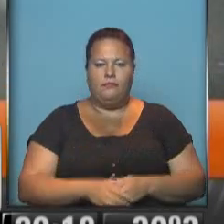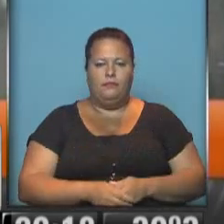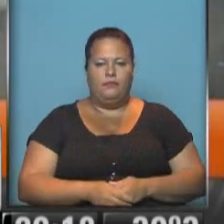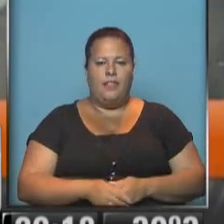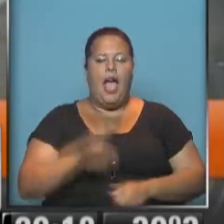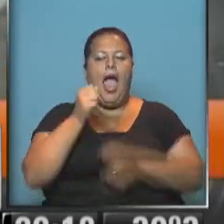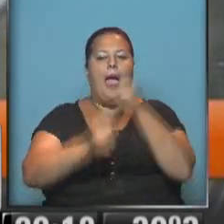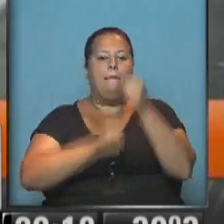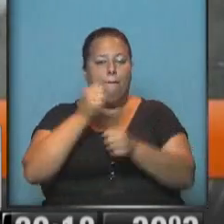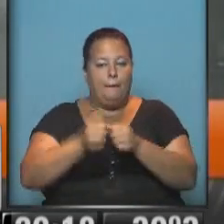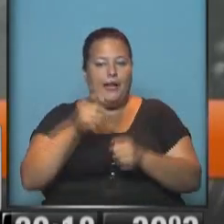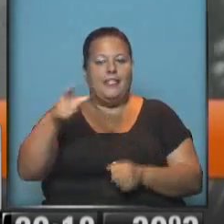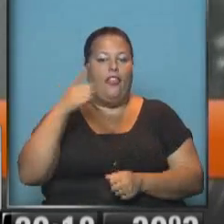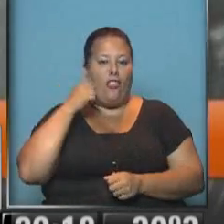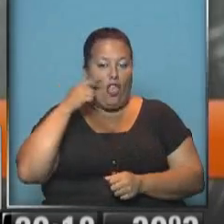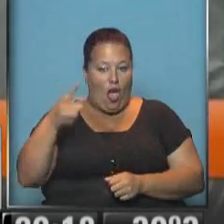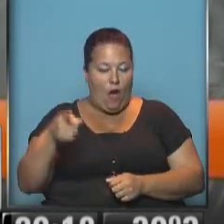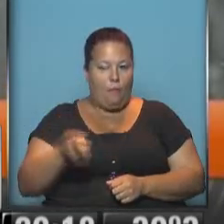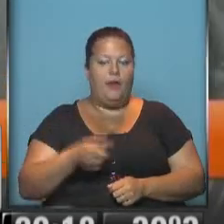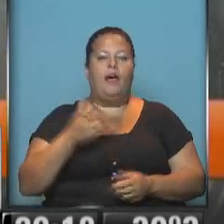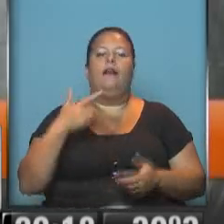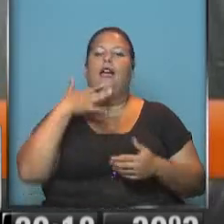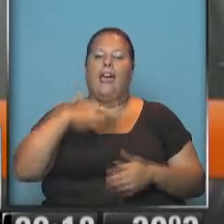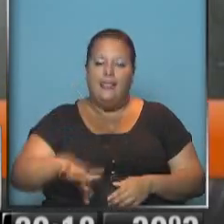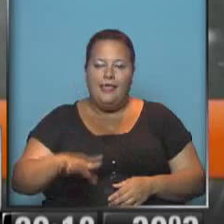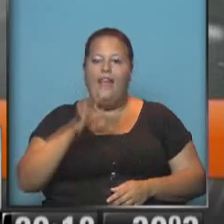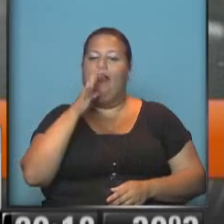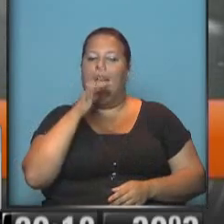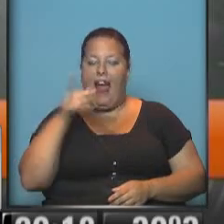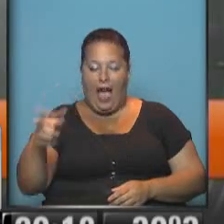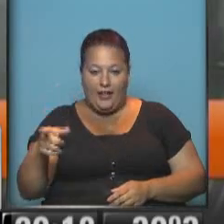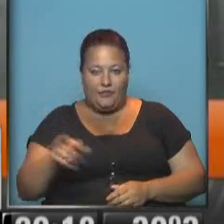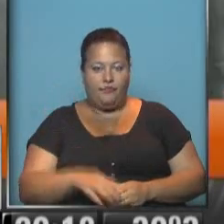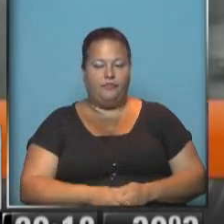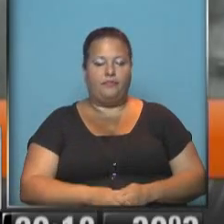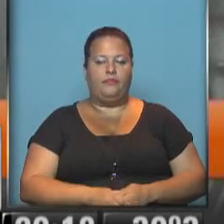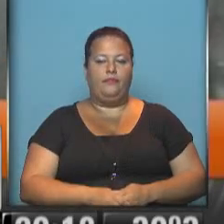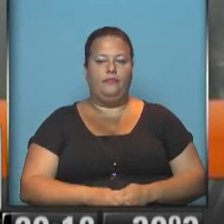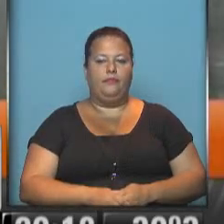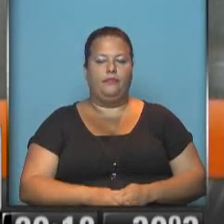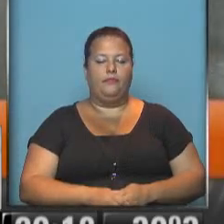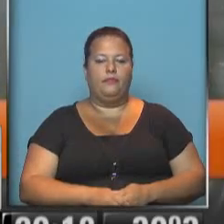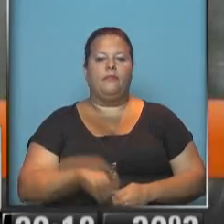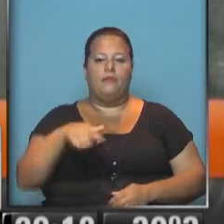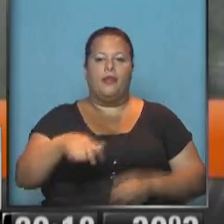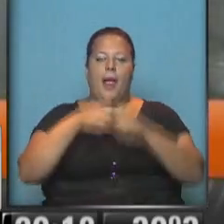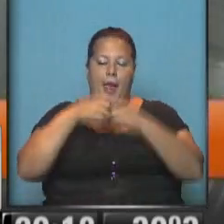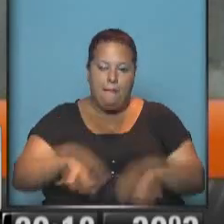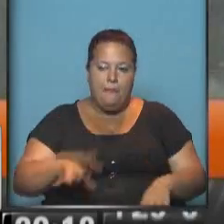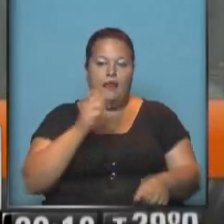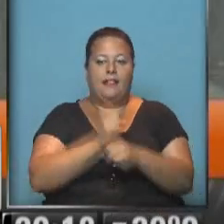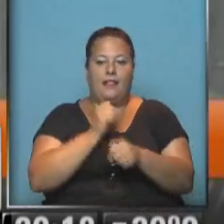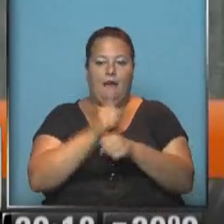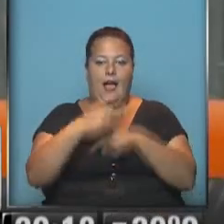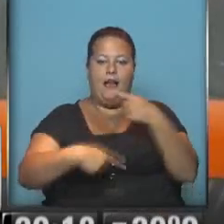la empresa del señor Civita y a la comprensión de Clarín, hará que se ponga en movimiento